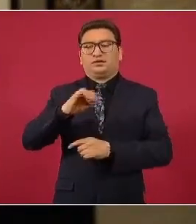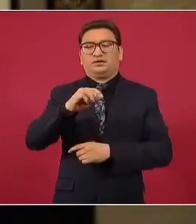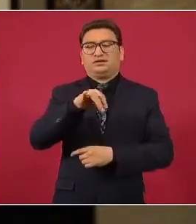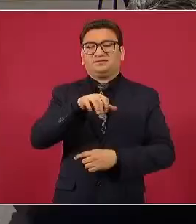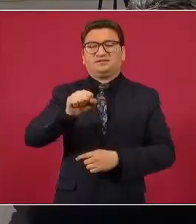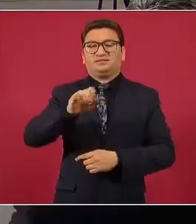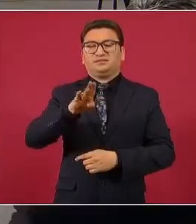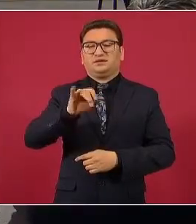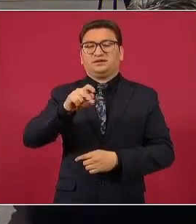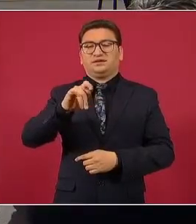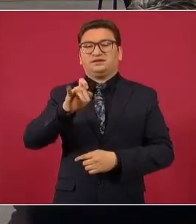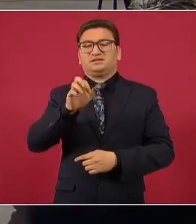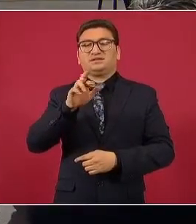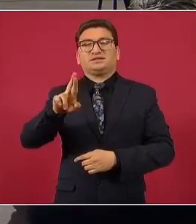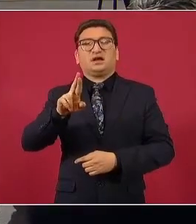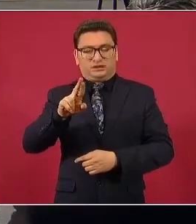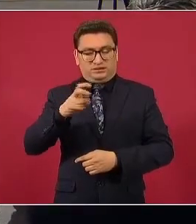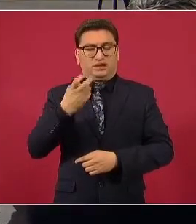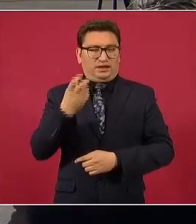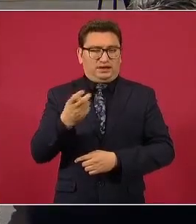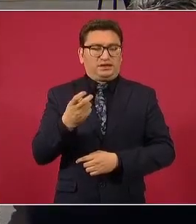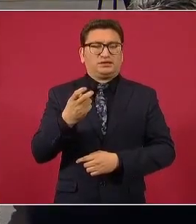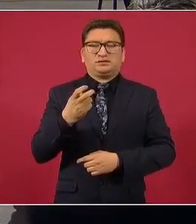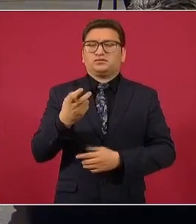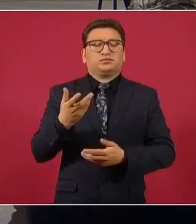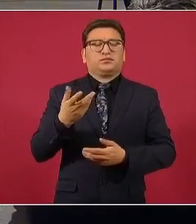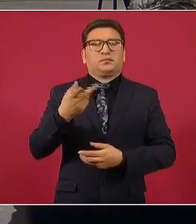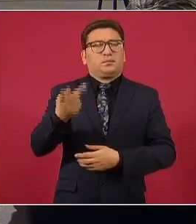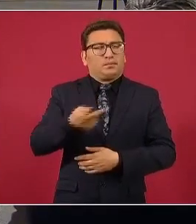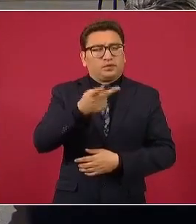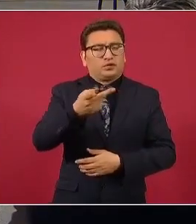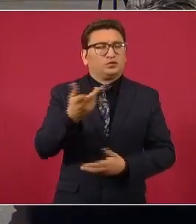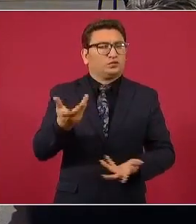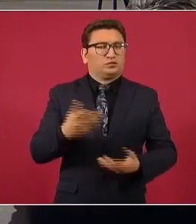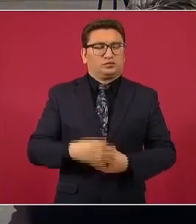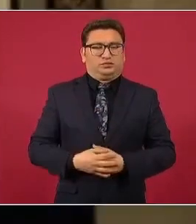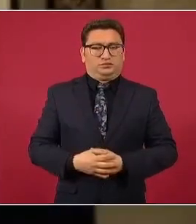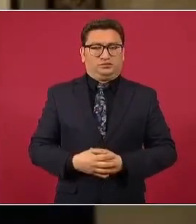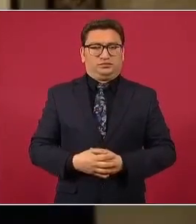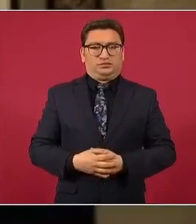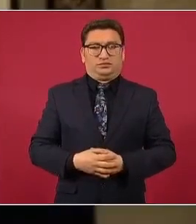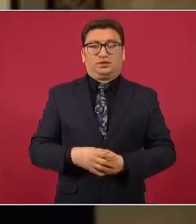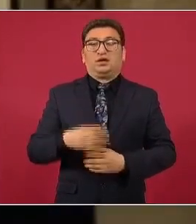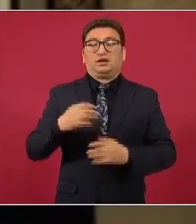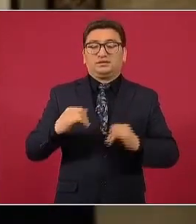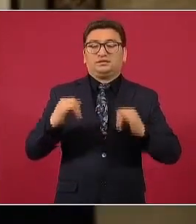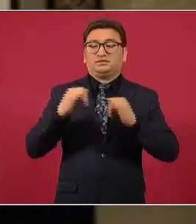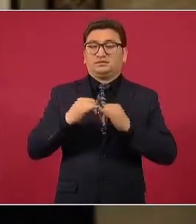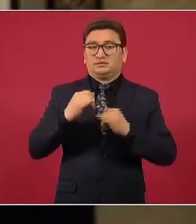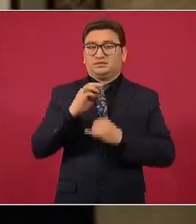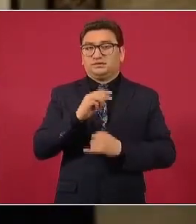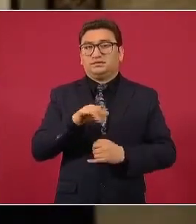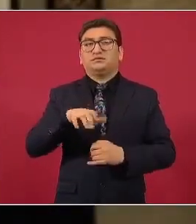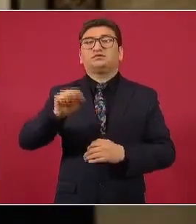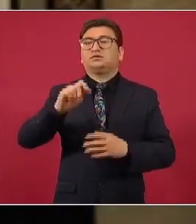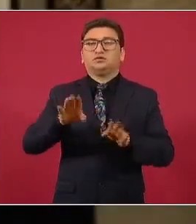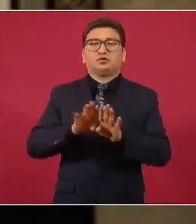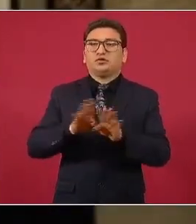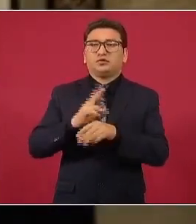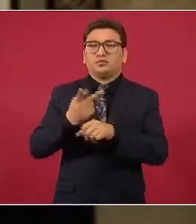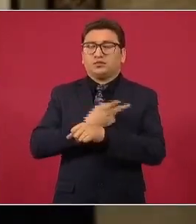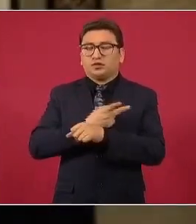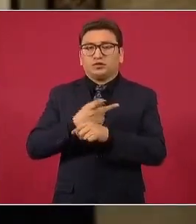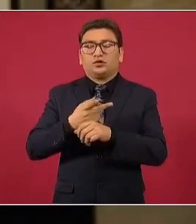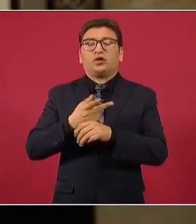Bienestar, saber, presidente, ¿cuál fue el estatus en el cual se recibió el instituto al iniciar su sexenio? ¿Cuál